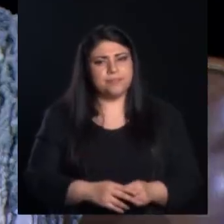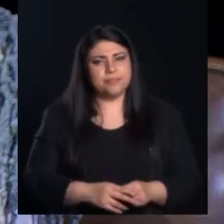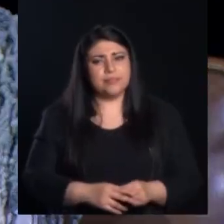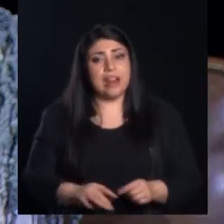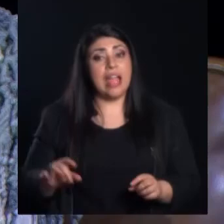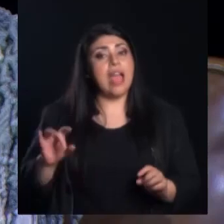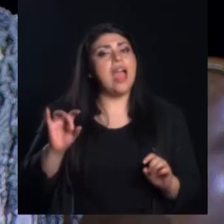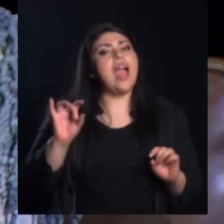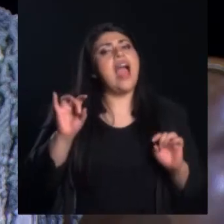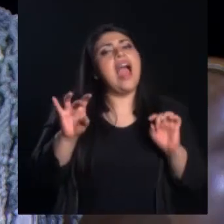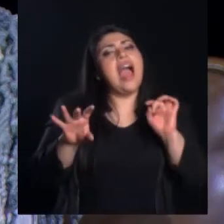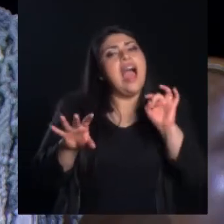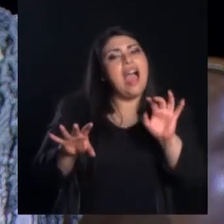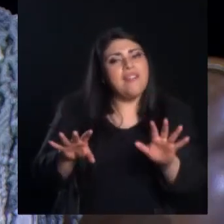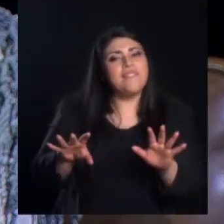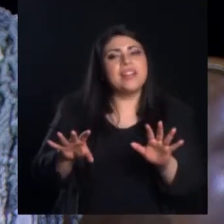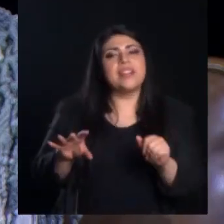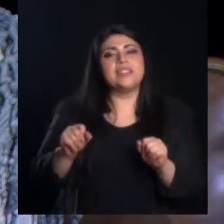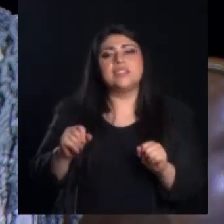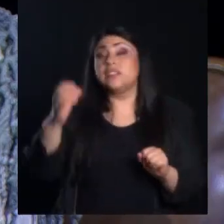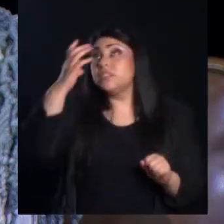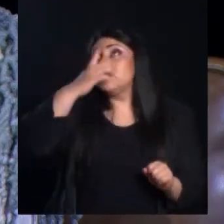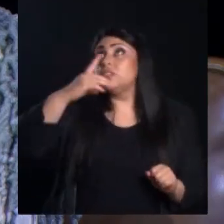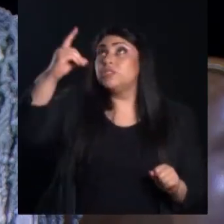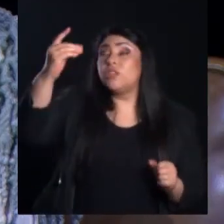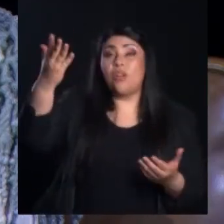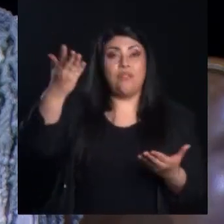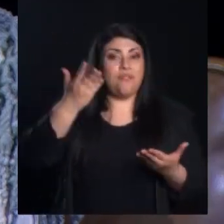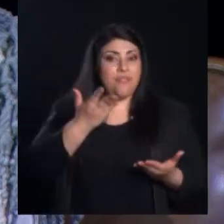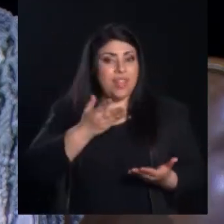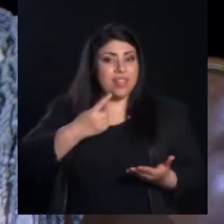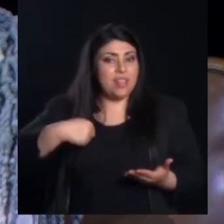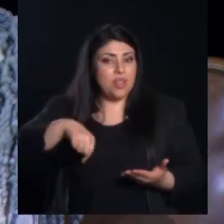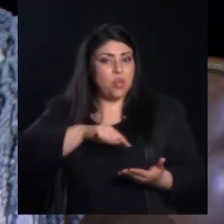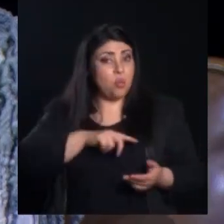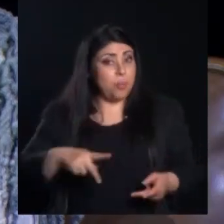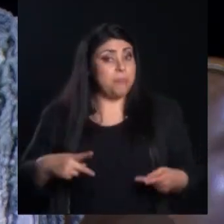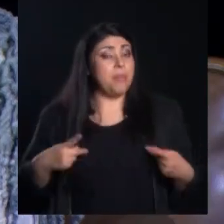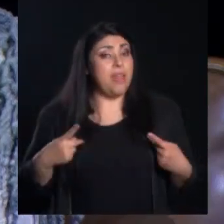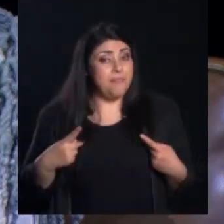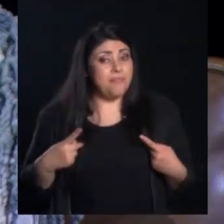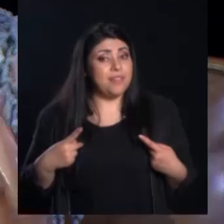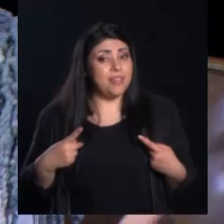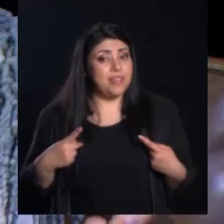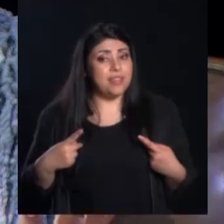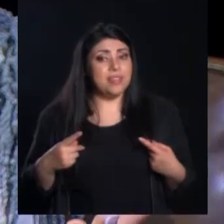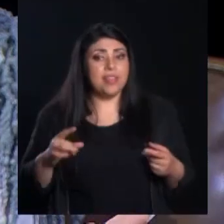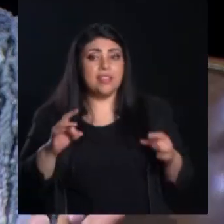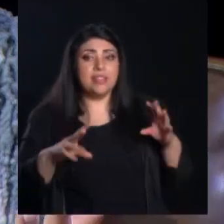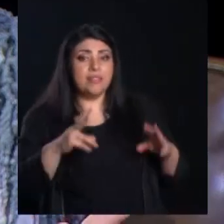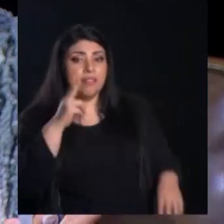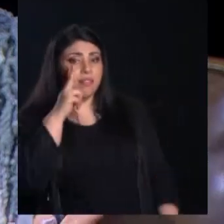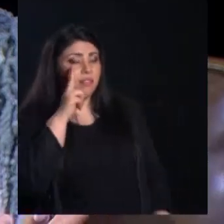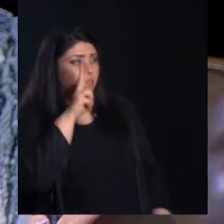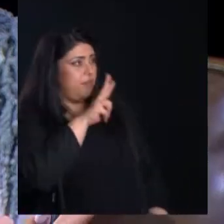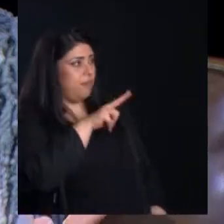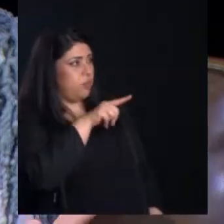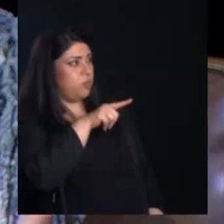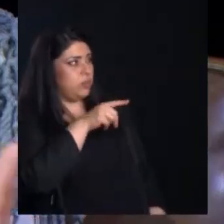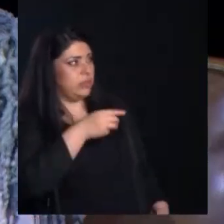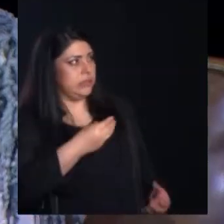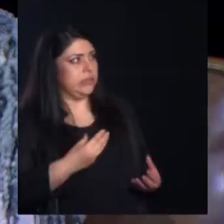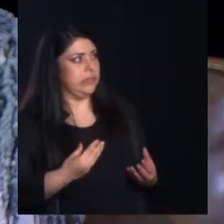veces cuando dios llega a nuestra vida y nos da la autoridad que tú estás hablando nos intimida al ver a otras personas hacerlo